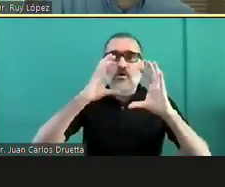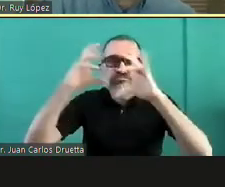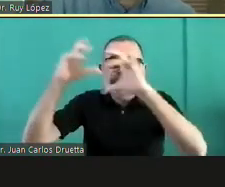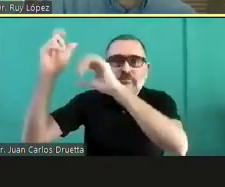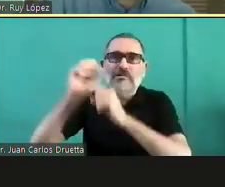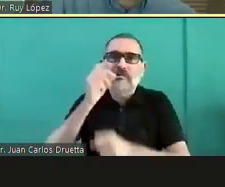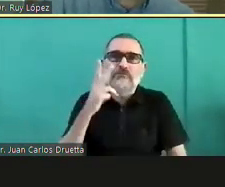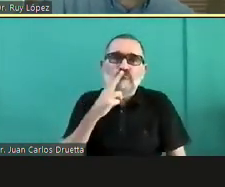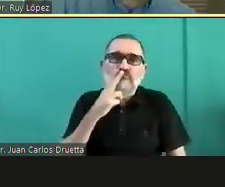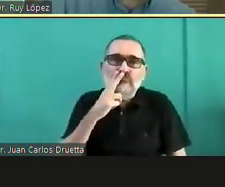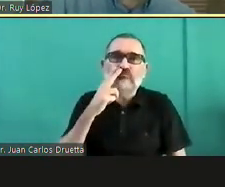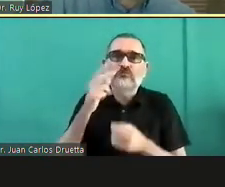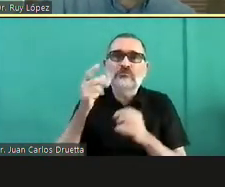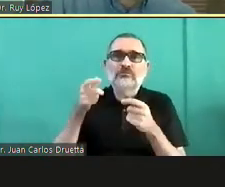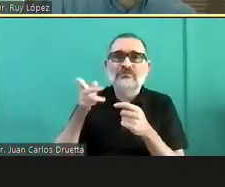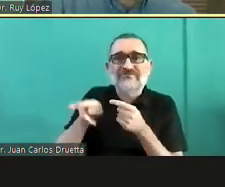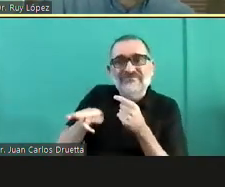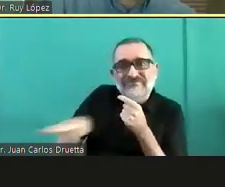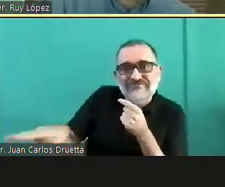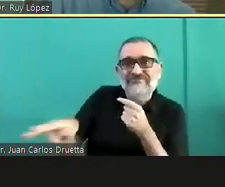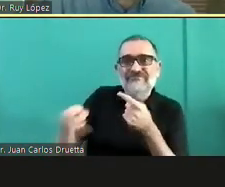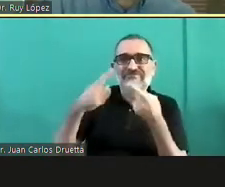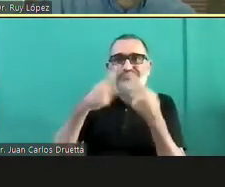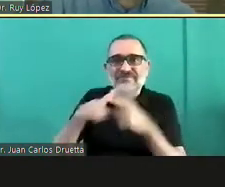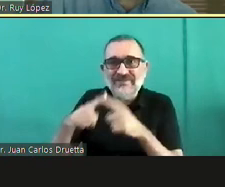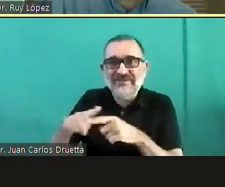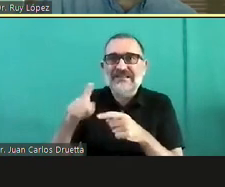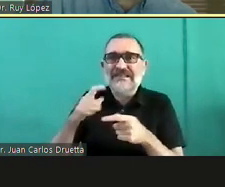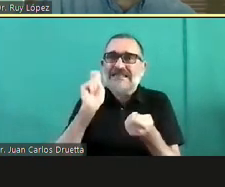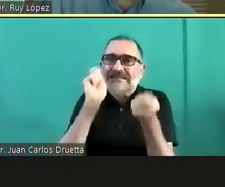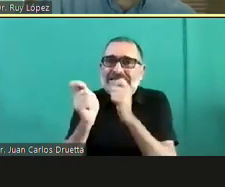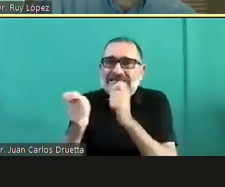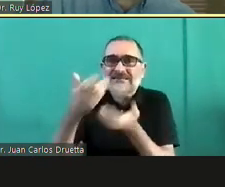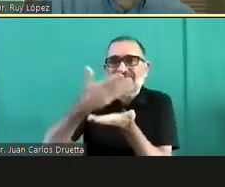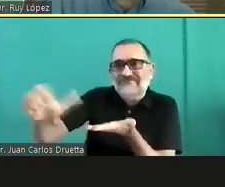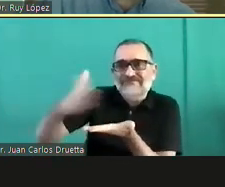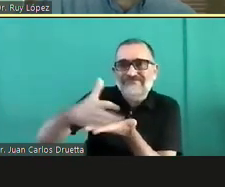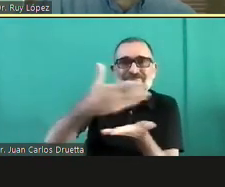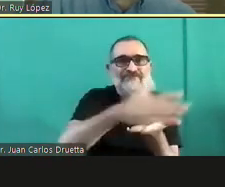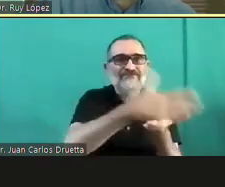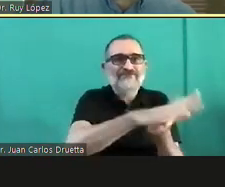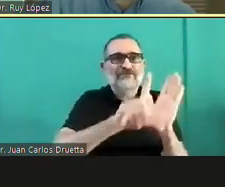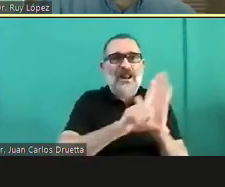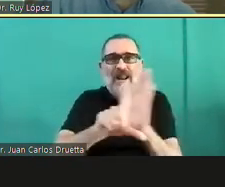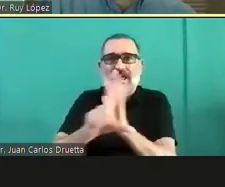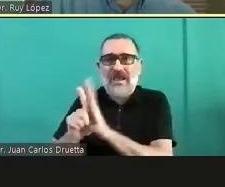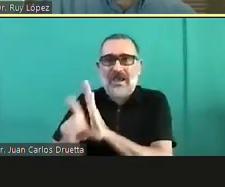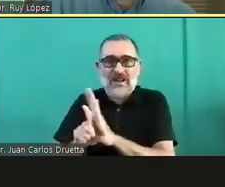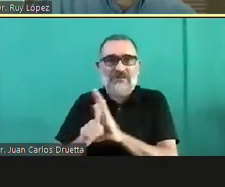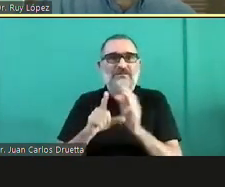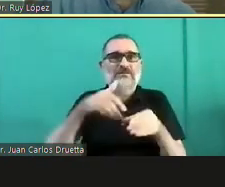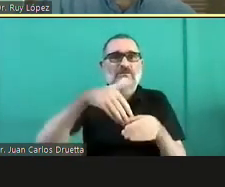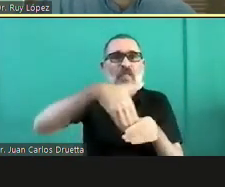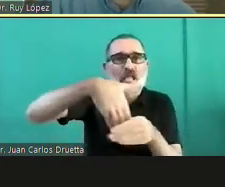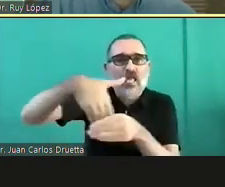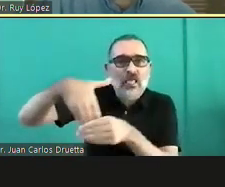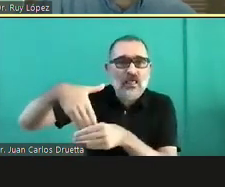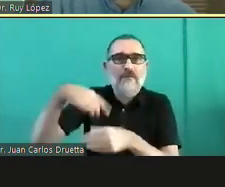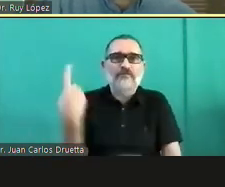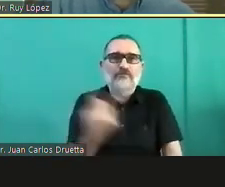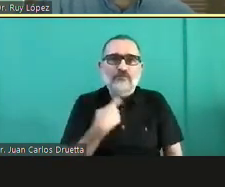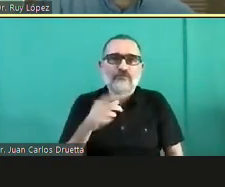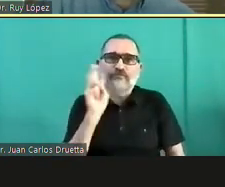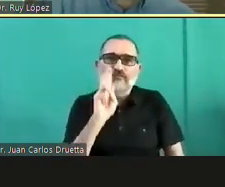la en la participación previa pero que eso también ha ayudado mucho lo que se hizo durante la pandemia para acelerar la